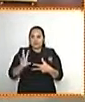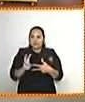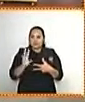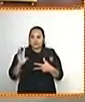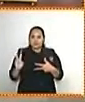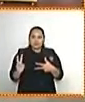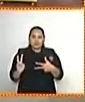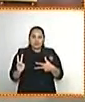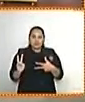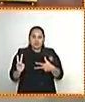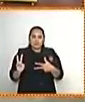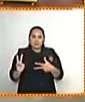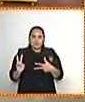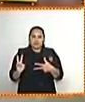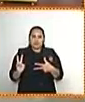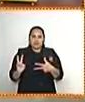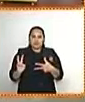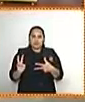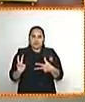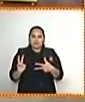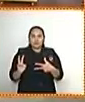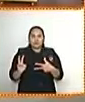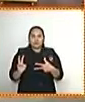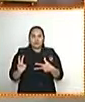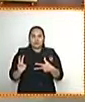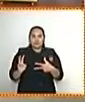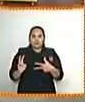77, tercer número ganador.